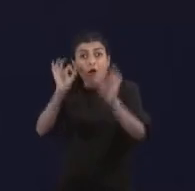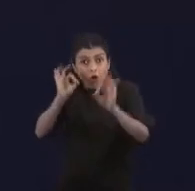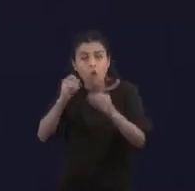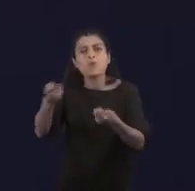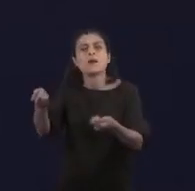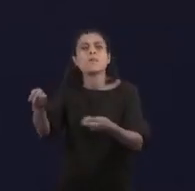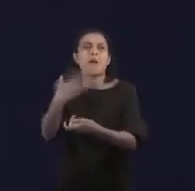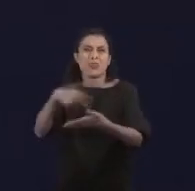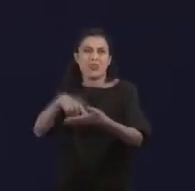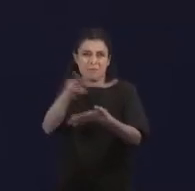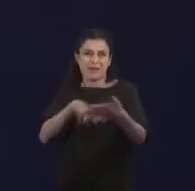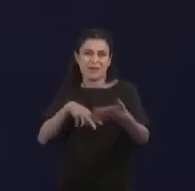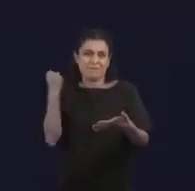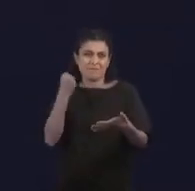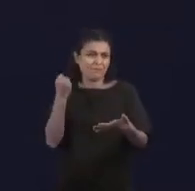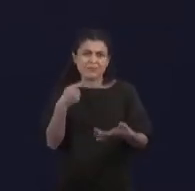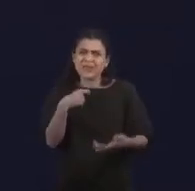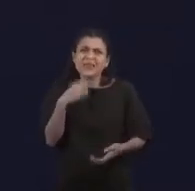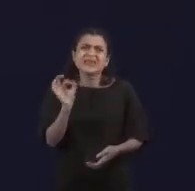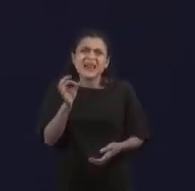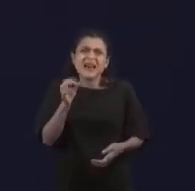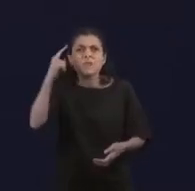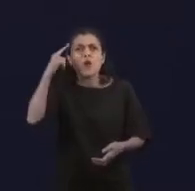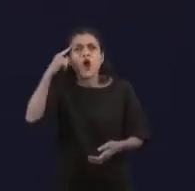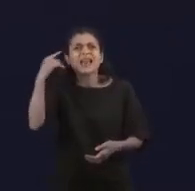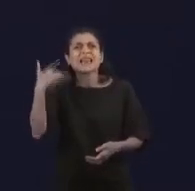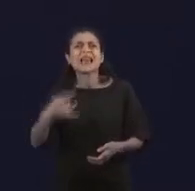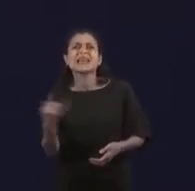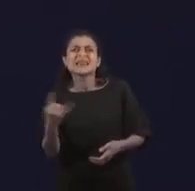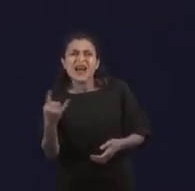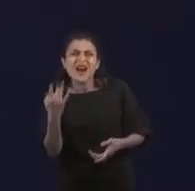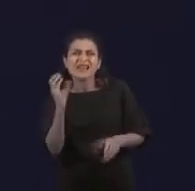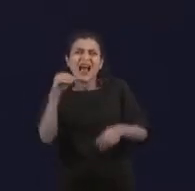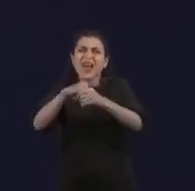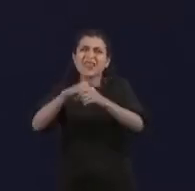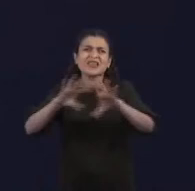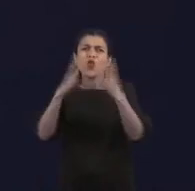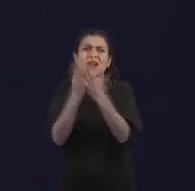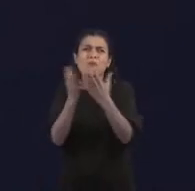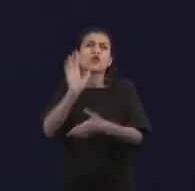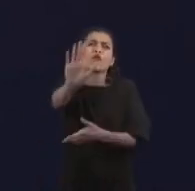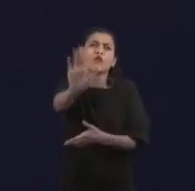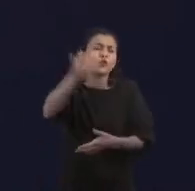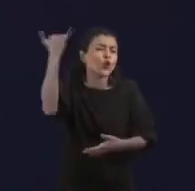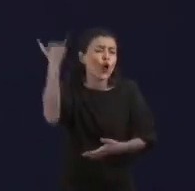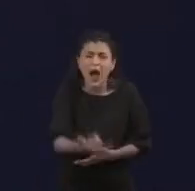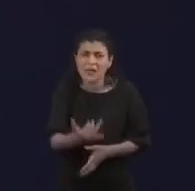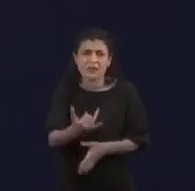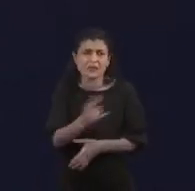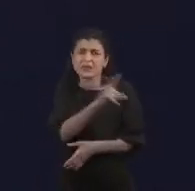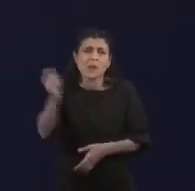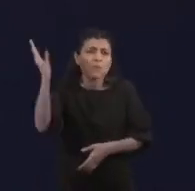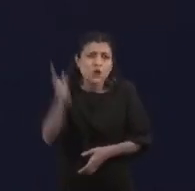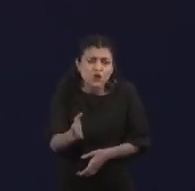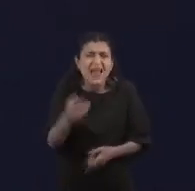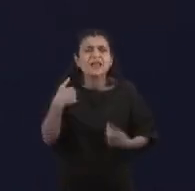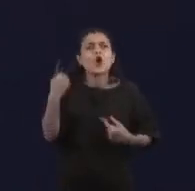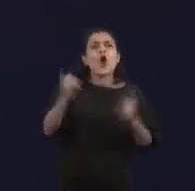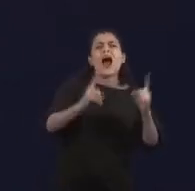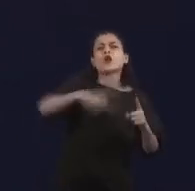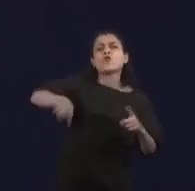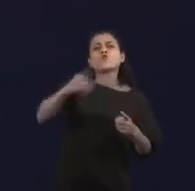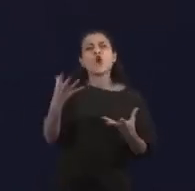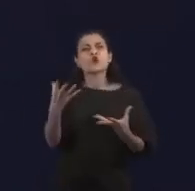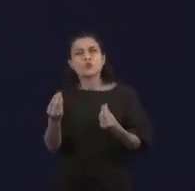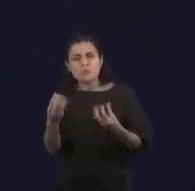Efectivamente entendemos que es parte de nuestro futuro y nos tenemos que ayornar a eso y perder el miedo. Esto ha pasado